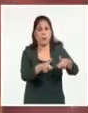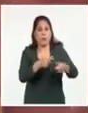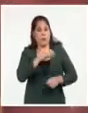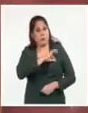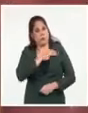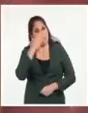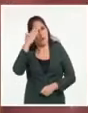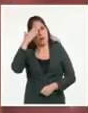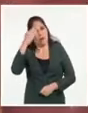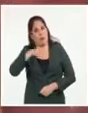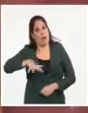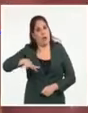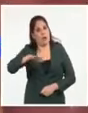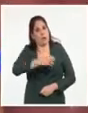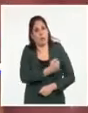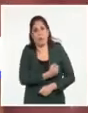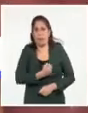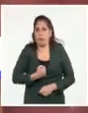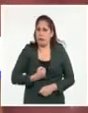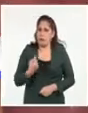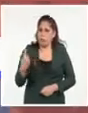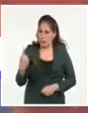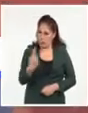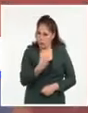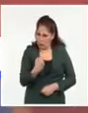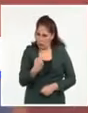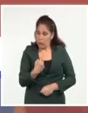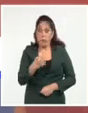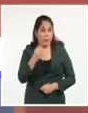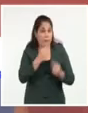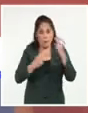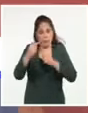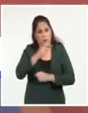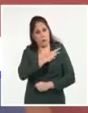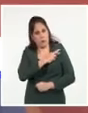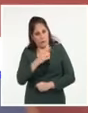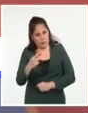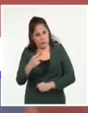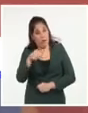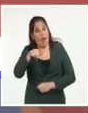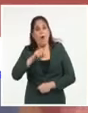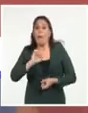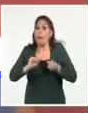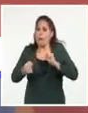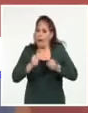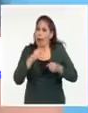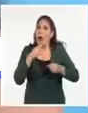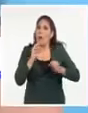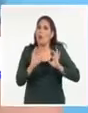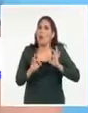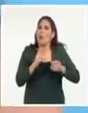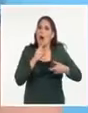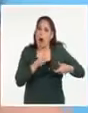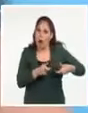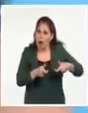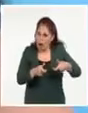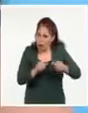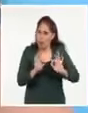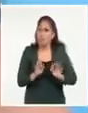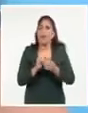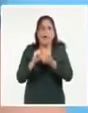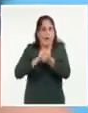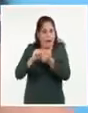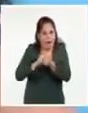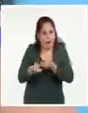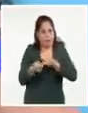porque es un esfuerzo grande que ha hecho la revolución. Ahora lo importante es ahorrarla y cuidarla. Hay que lavar, hay